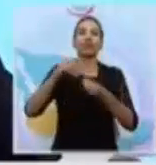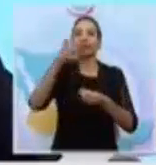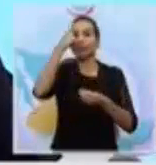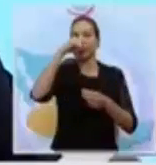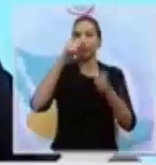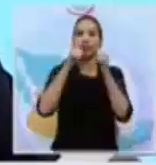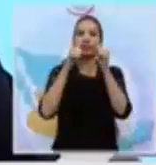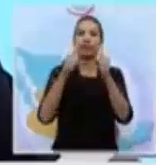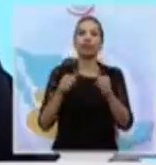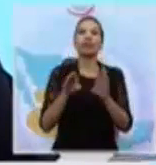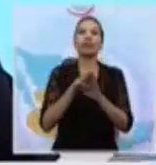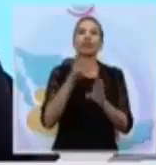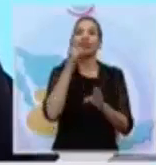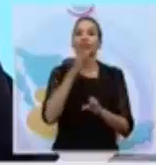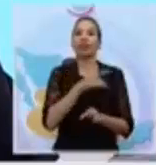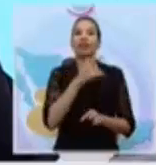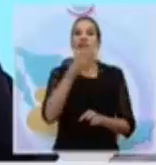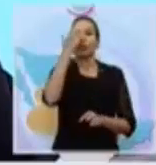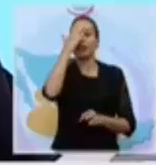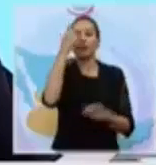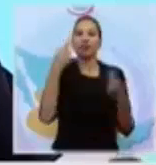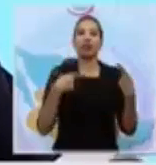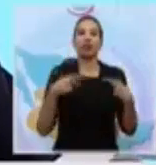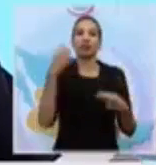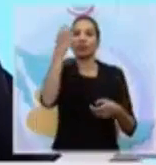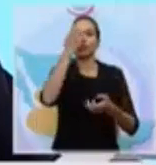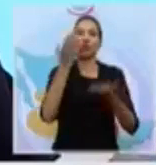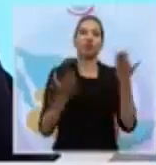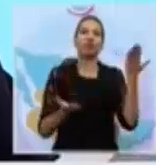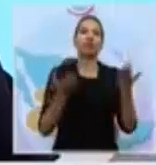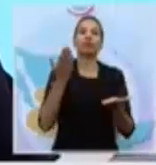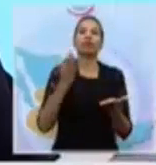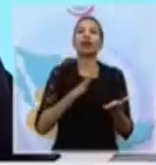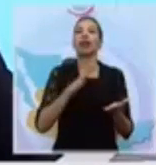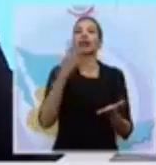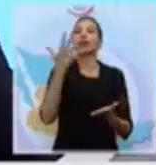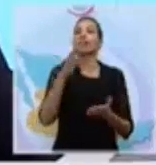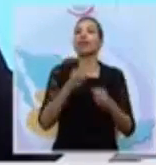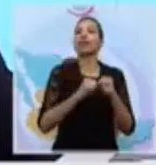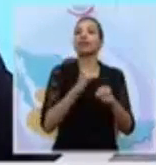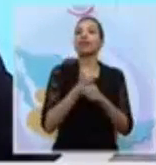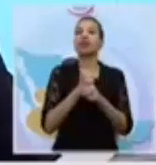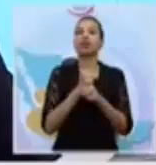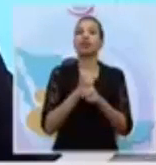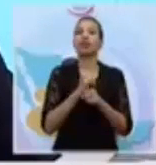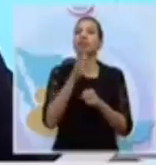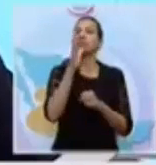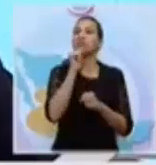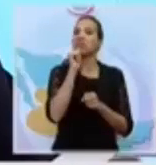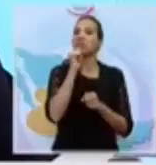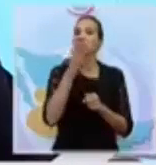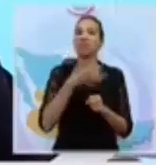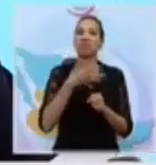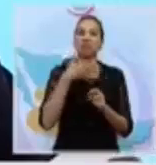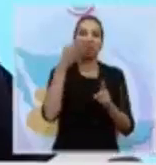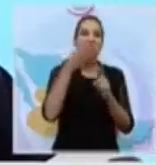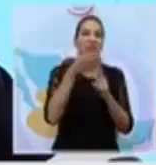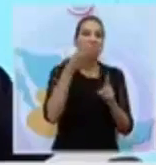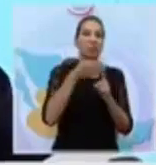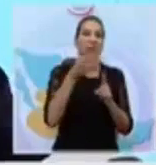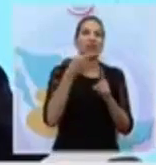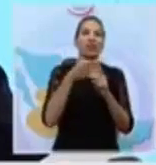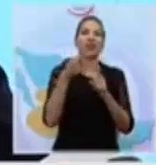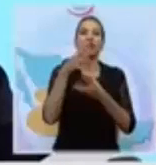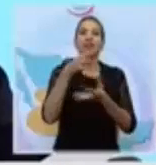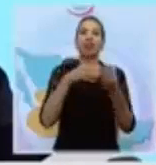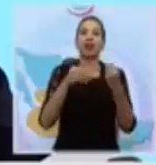fracasó, como lo reconocieron los evaluadores cuando cumplió 10 años. No ha logrado que se rompa la